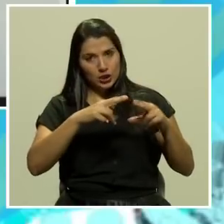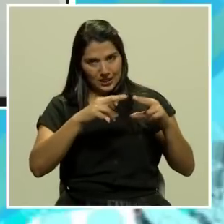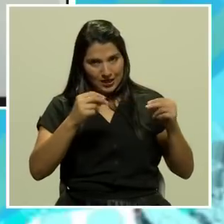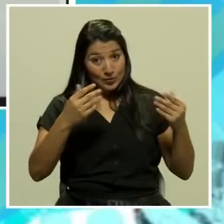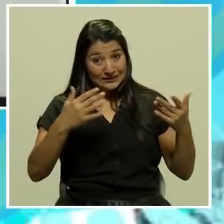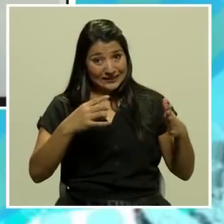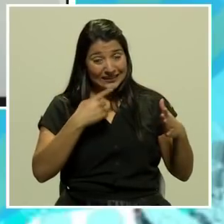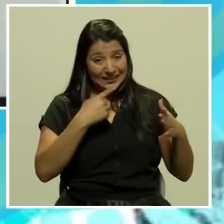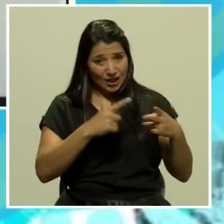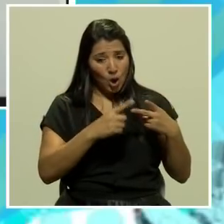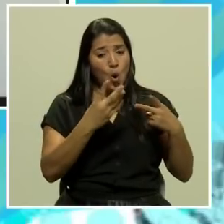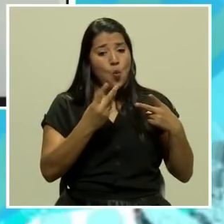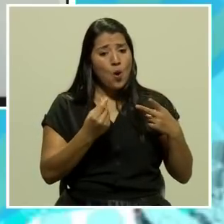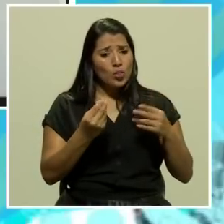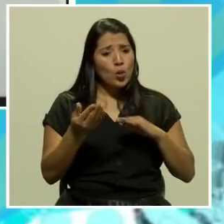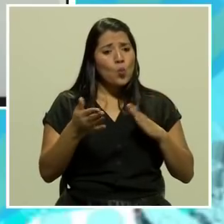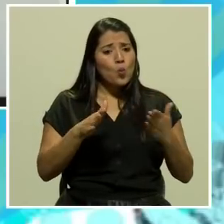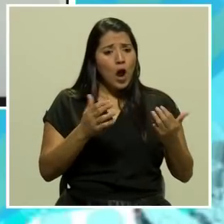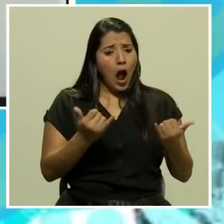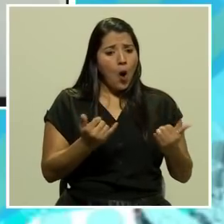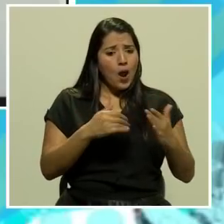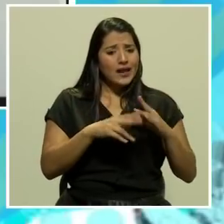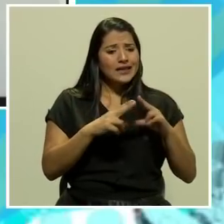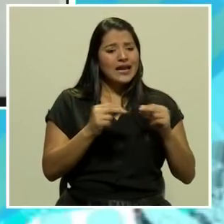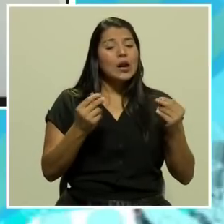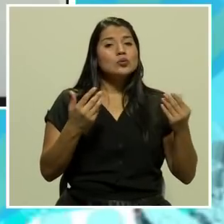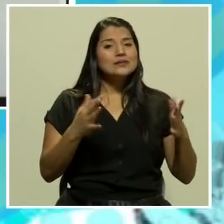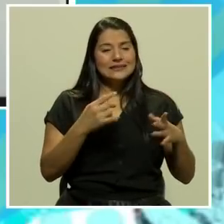muertos. Este tipo de entierros